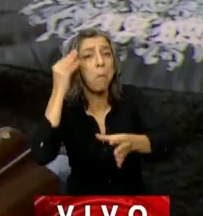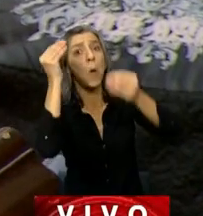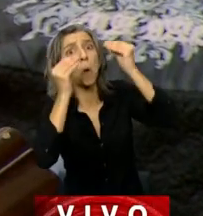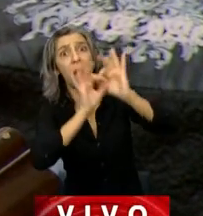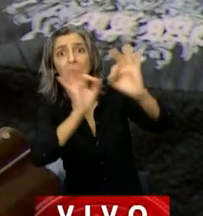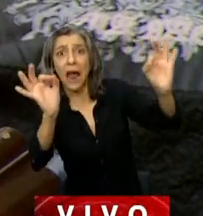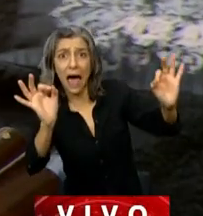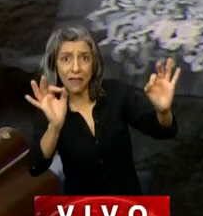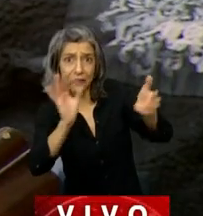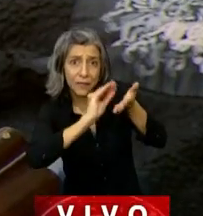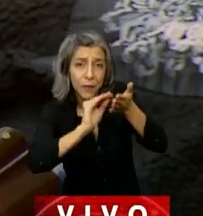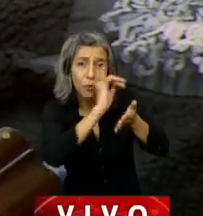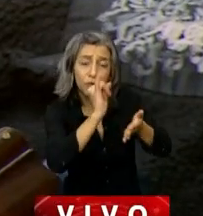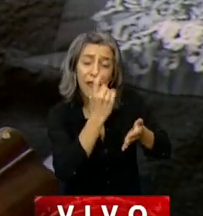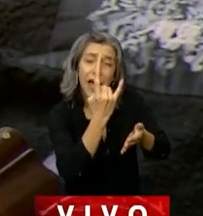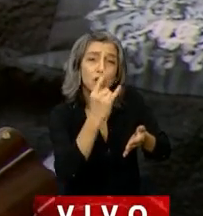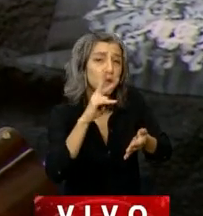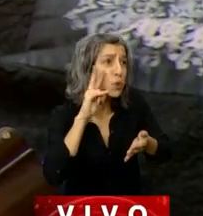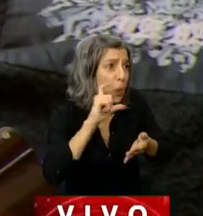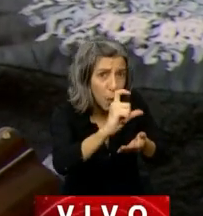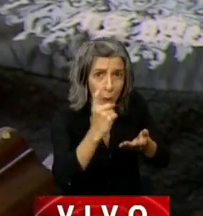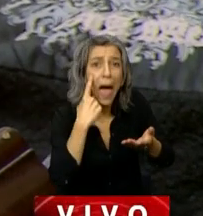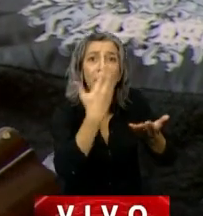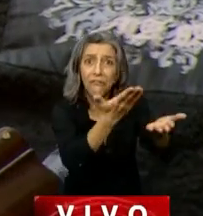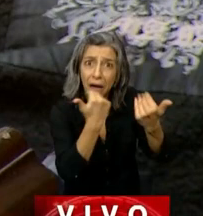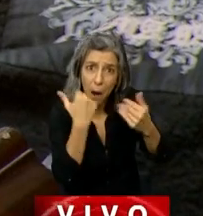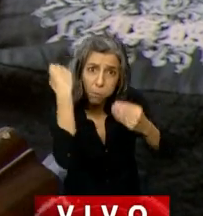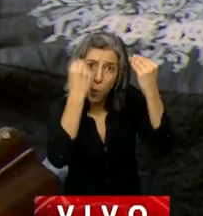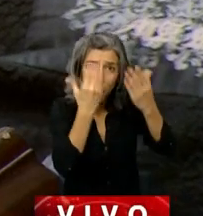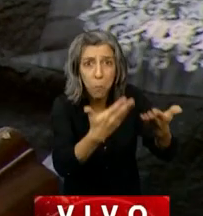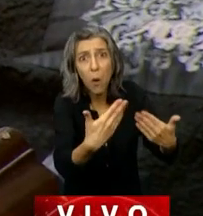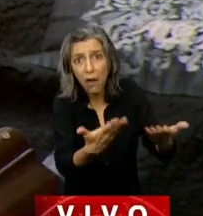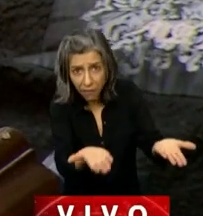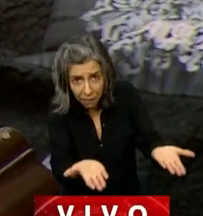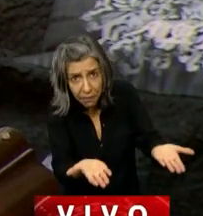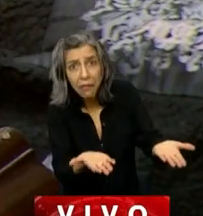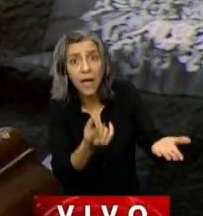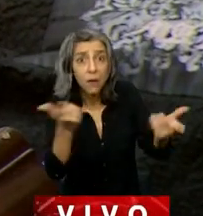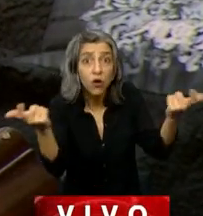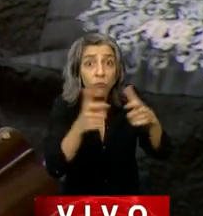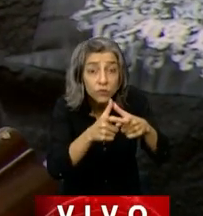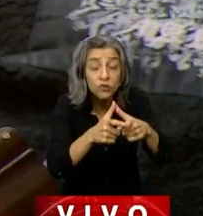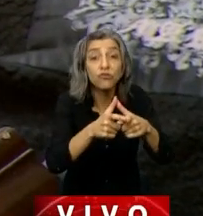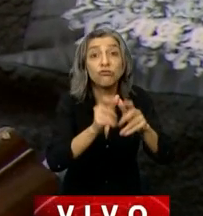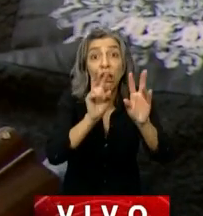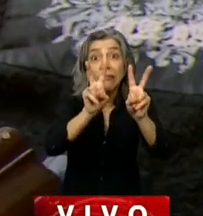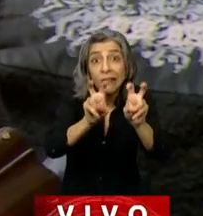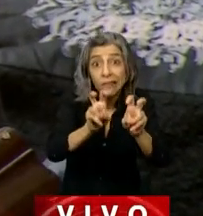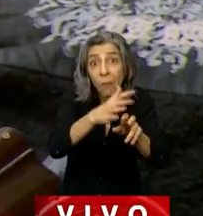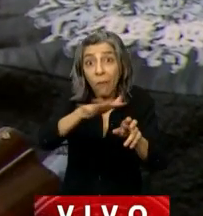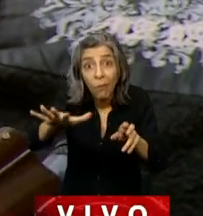un poquito por estos problemas, la invitamos ya que preside la Comisión de Asuntos Marítimos. Sí, sería